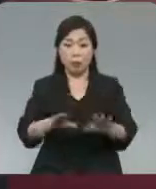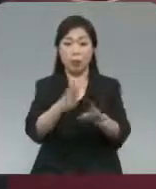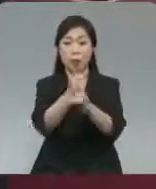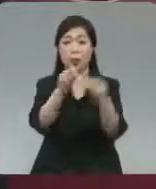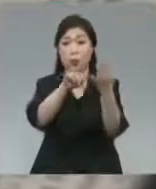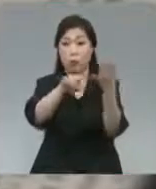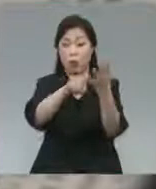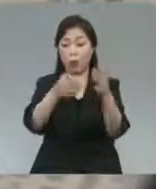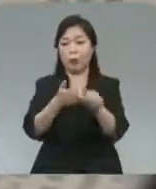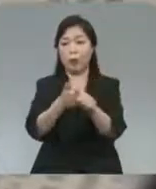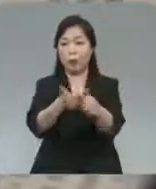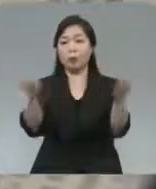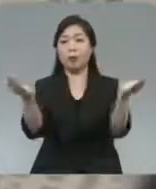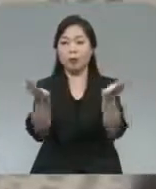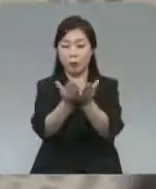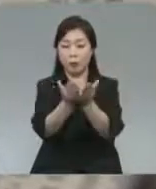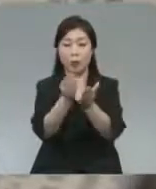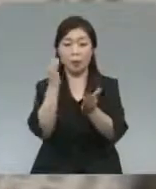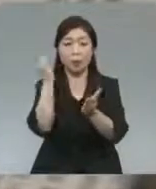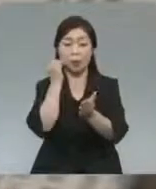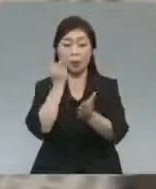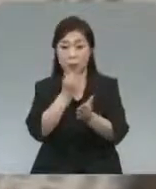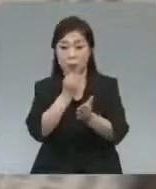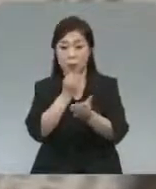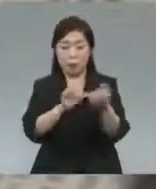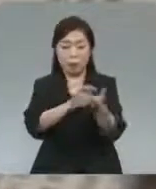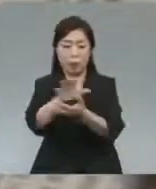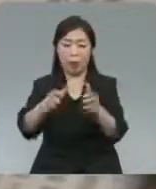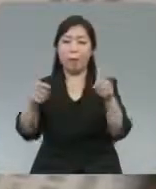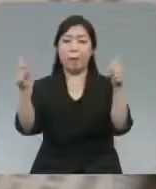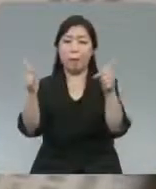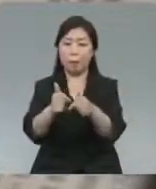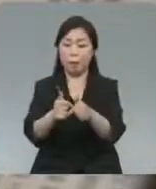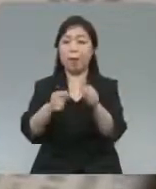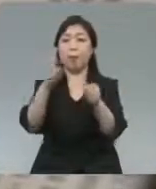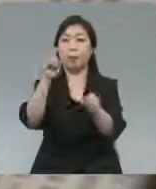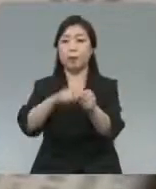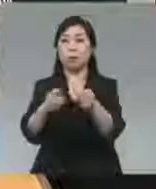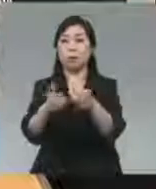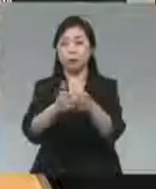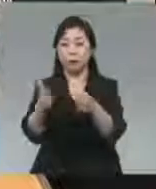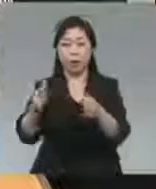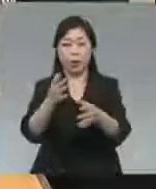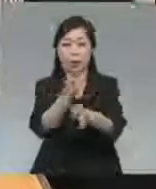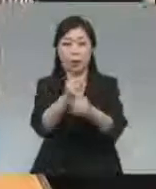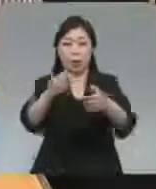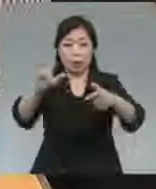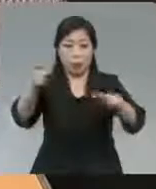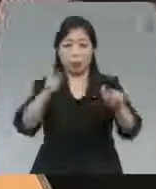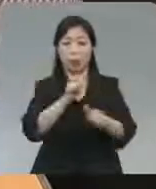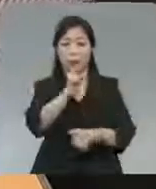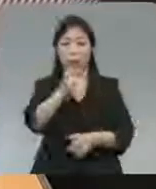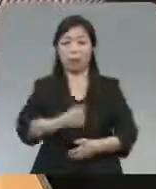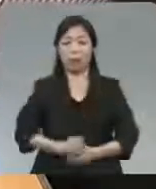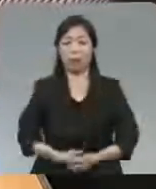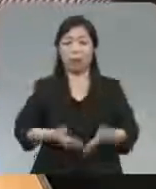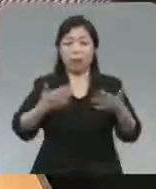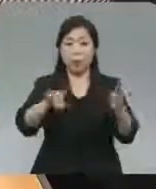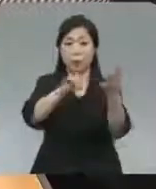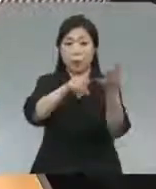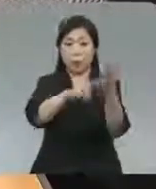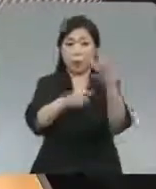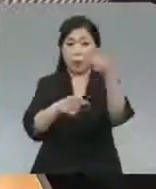de salud o mediante su compañía de tarjeta de crédito desde la primera semana para evitar que los sistemas se saturen y